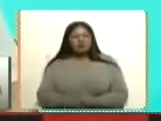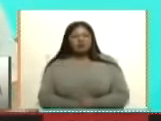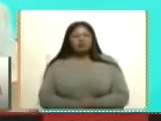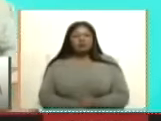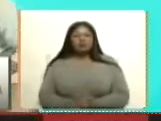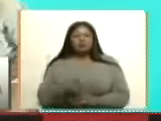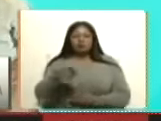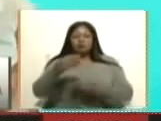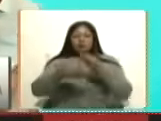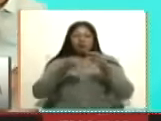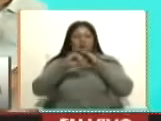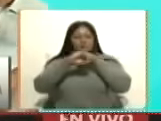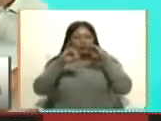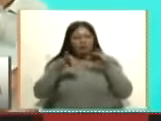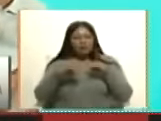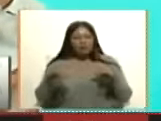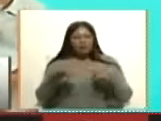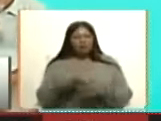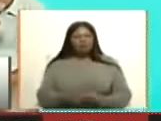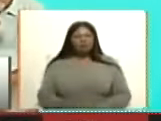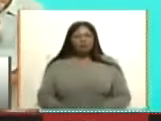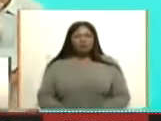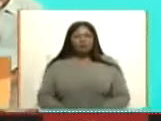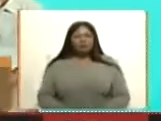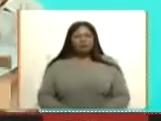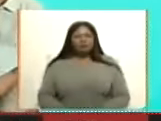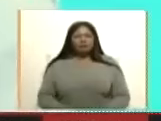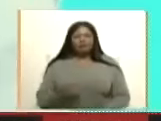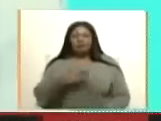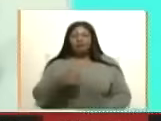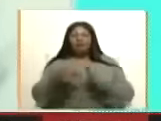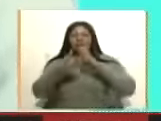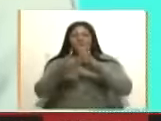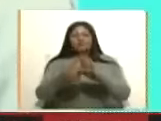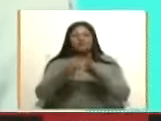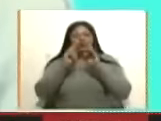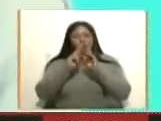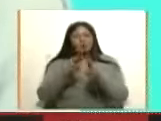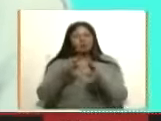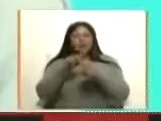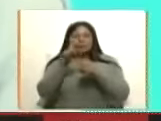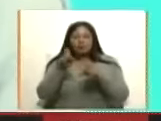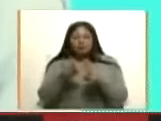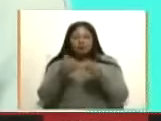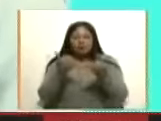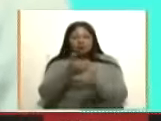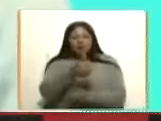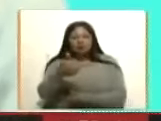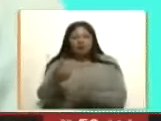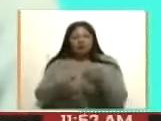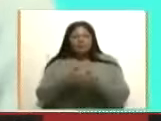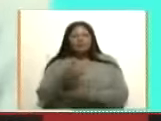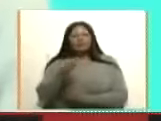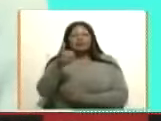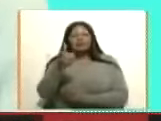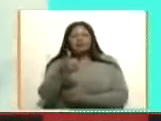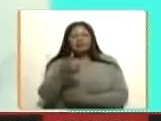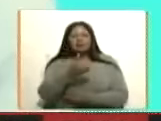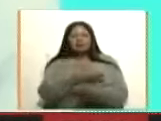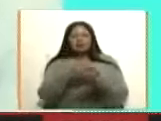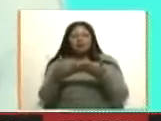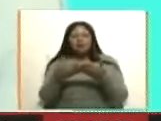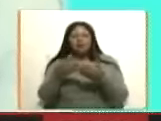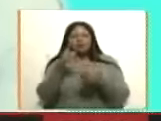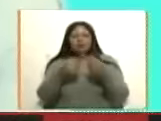quiero Resaltar los resultados ya pregunta por pregunta de estas más de 10 millones y medio de